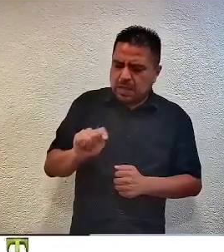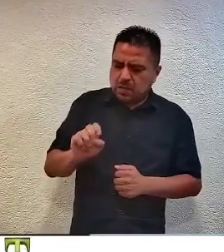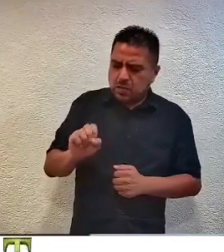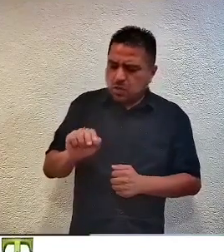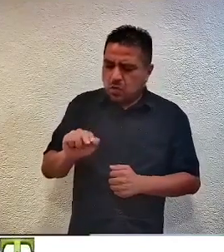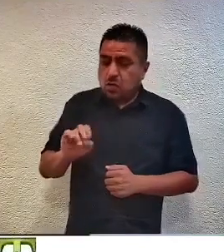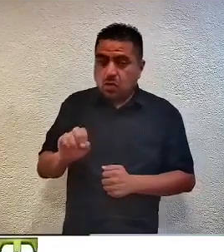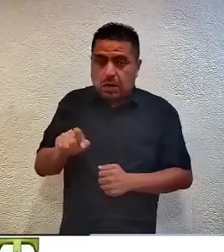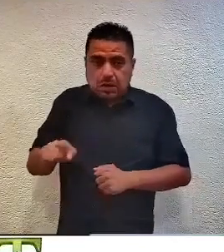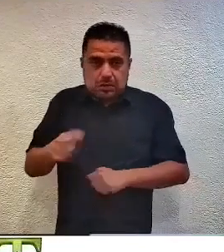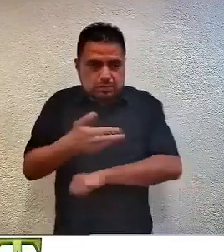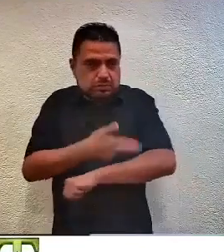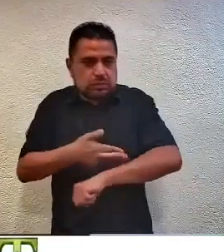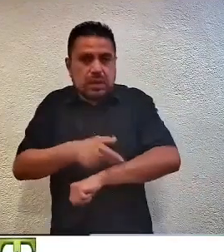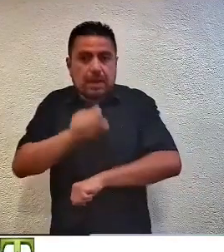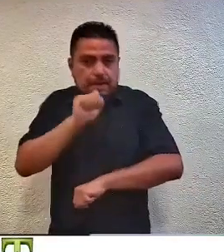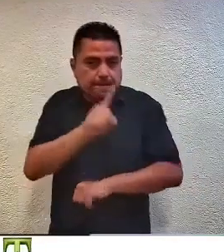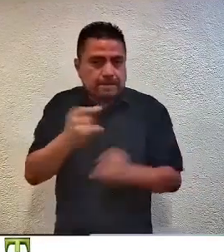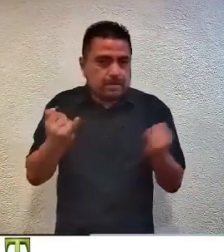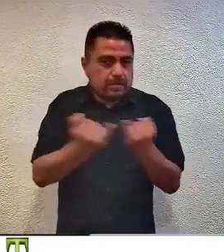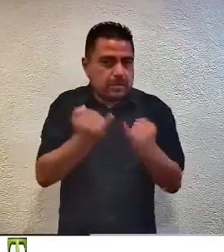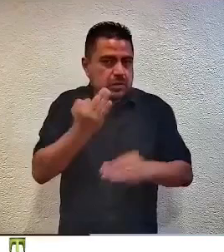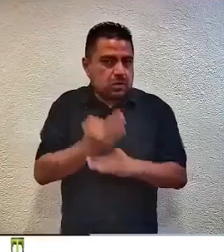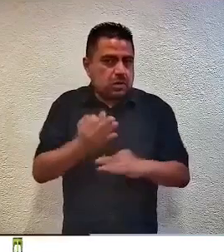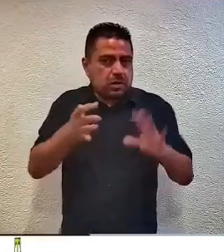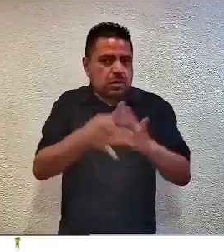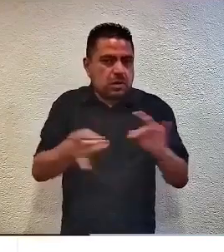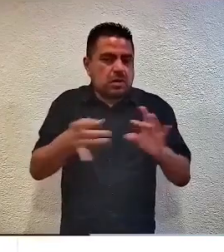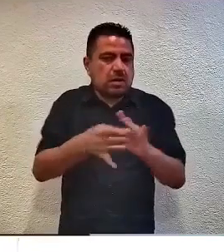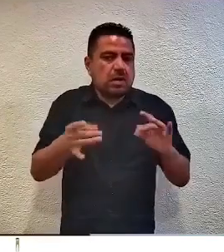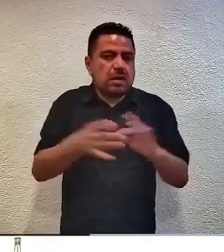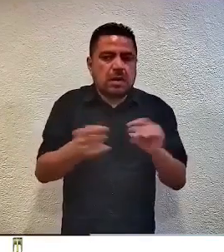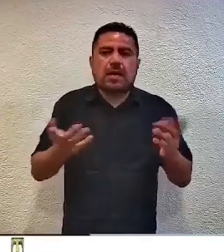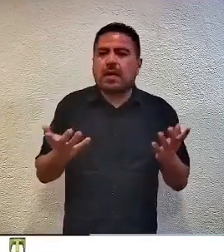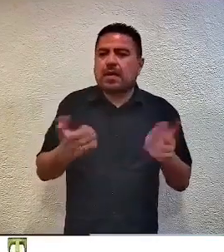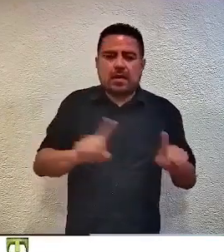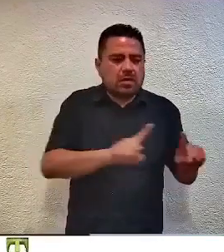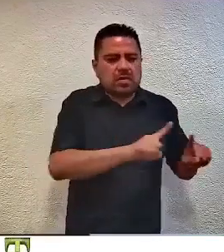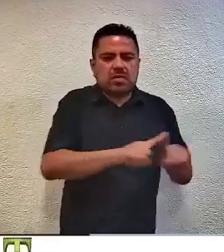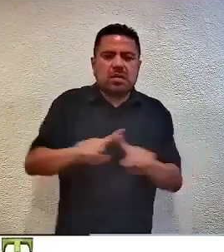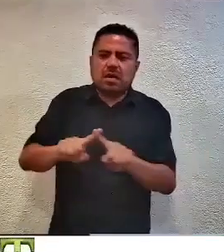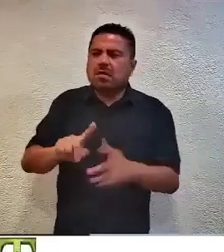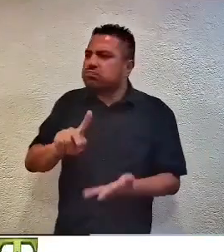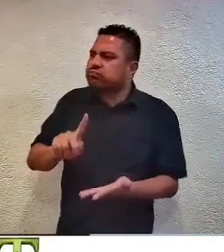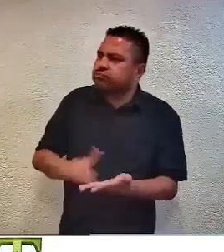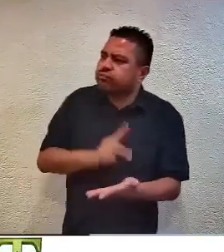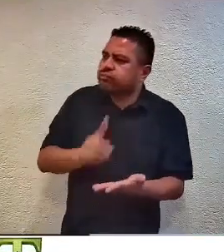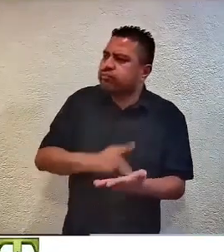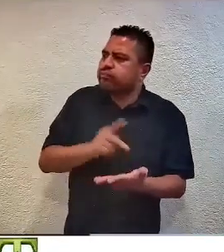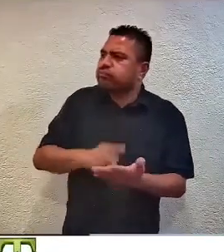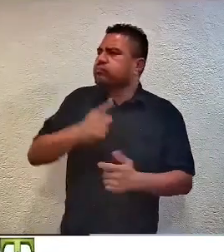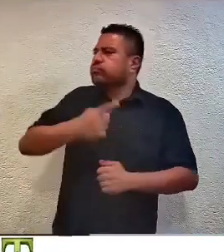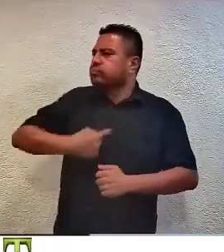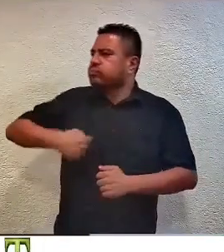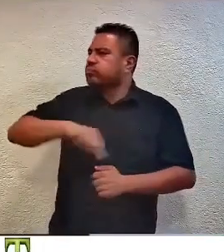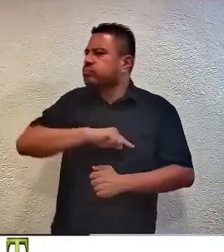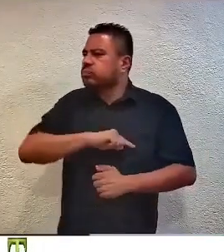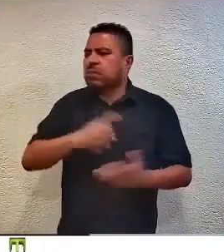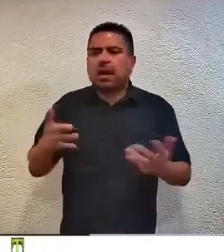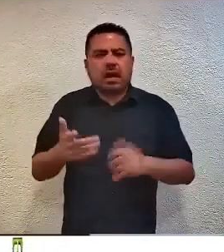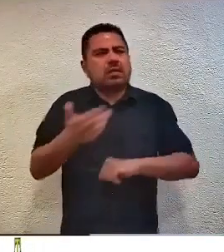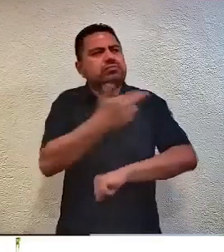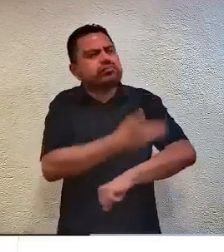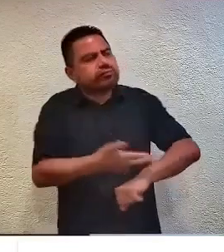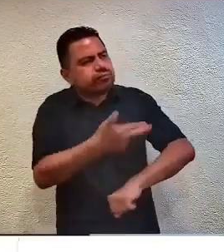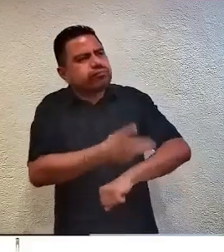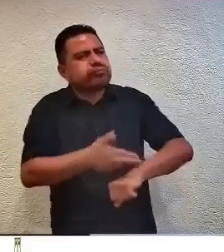diligencias. Quiero decir también, porque no se dice en la cuenta, que en diversas ocasiones hemos hecho requerimientos,